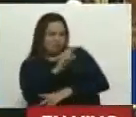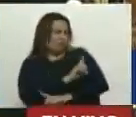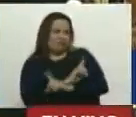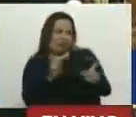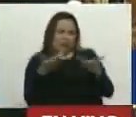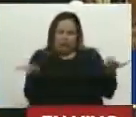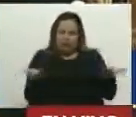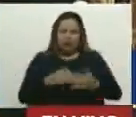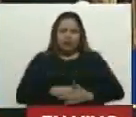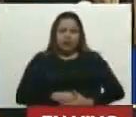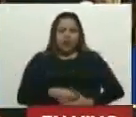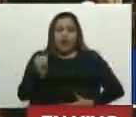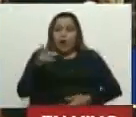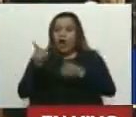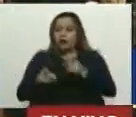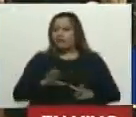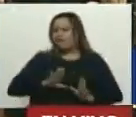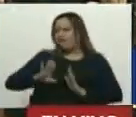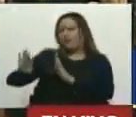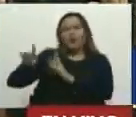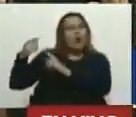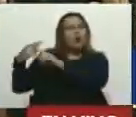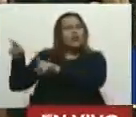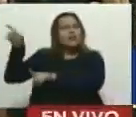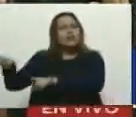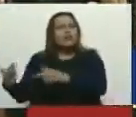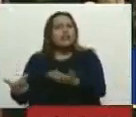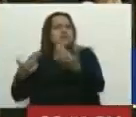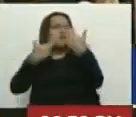corresponde a otro planeta